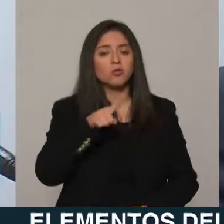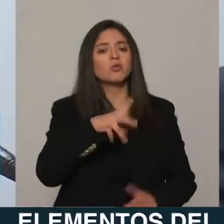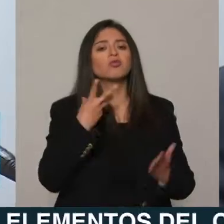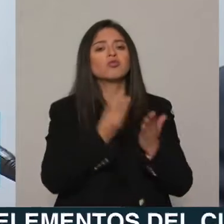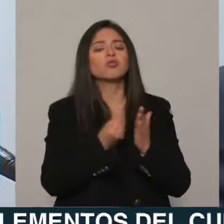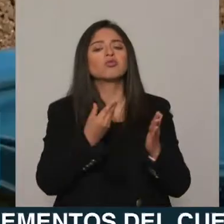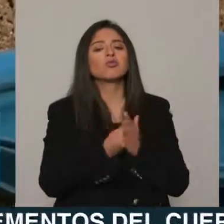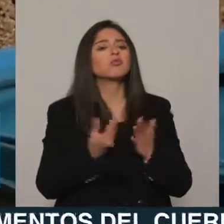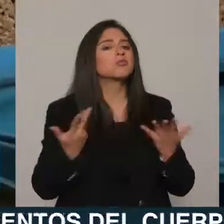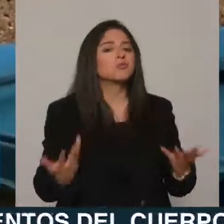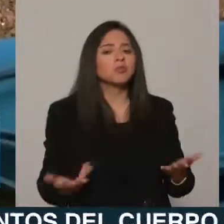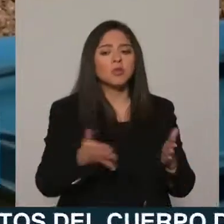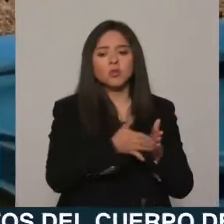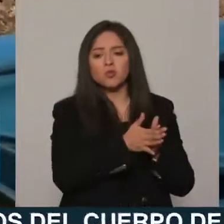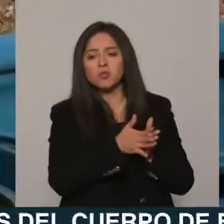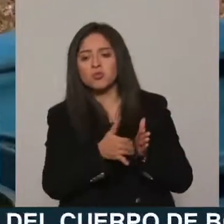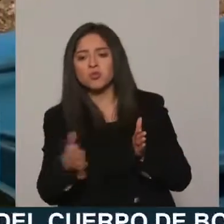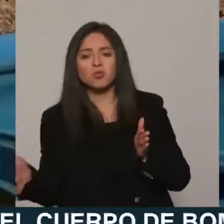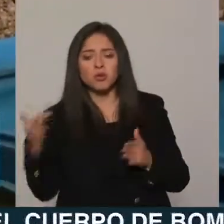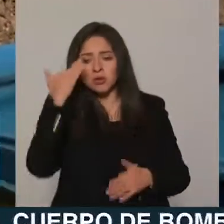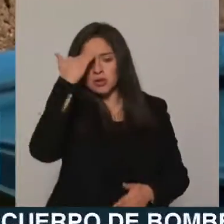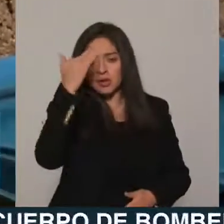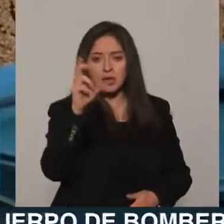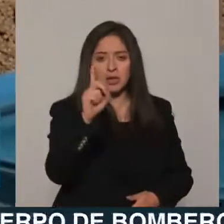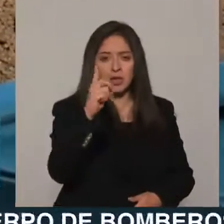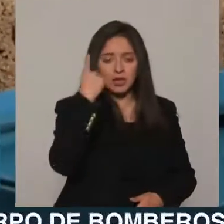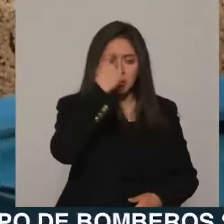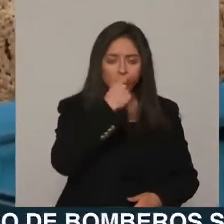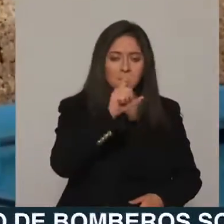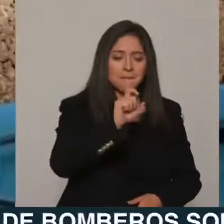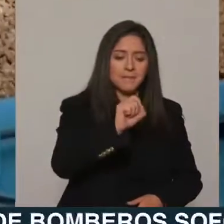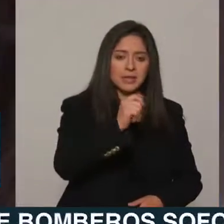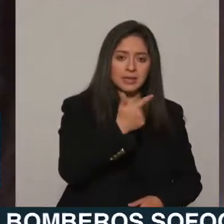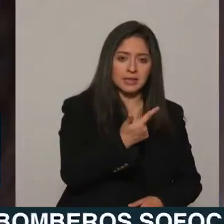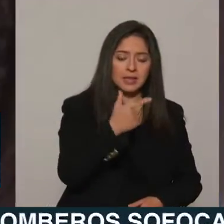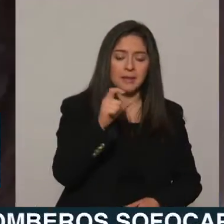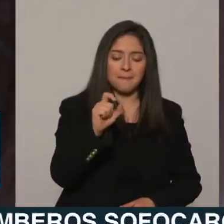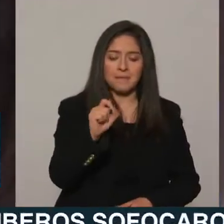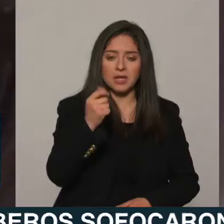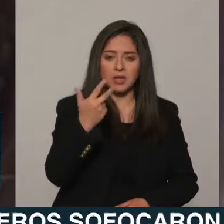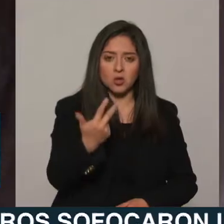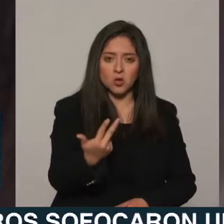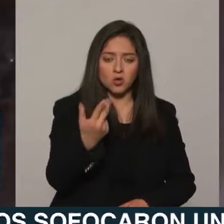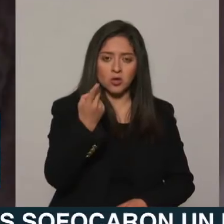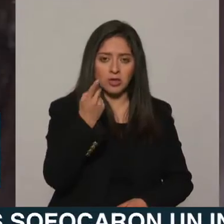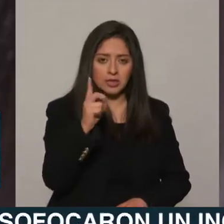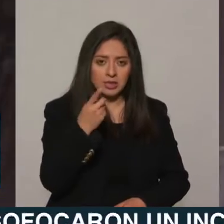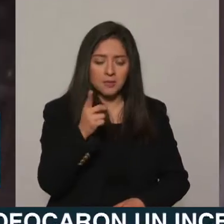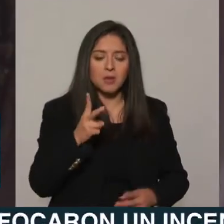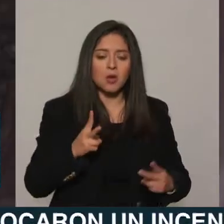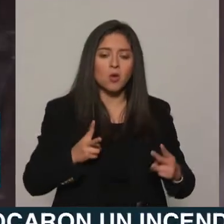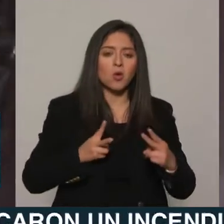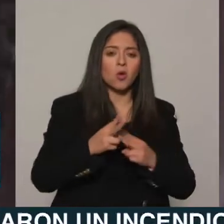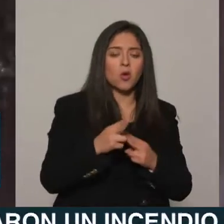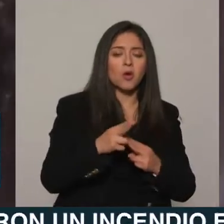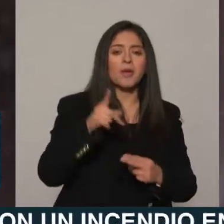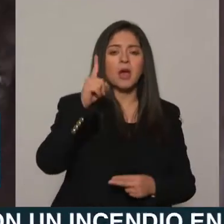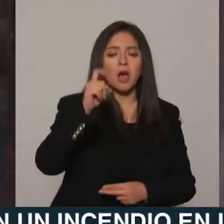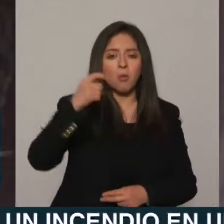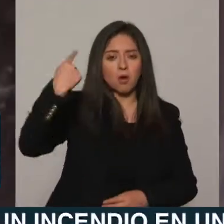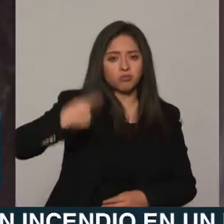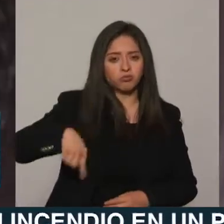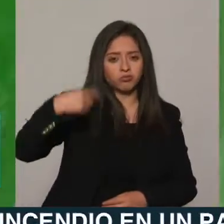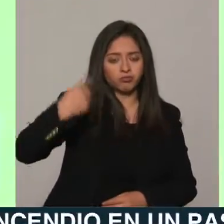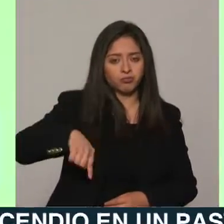se realizarán por 30 horas, los días 27 y 28 de diciembre, con el corte en la distribución